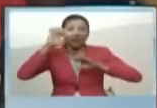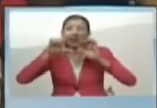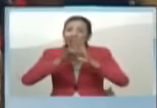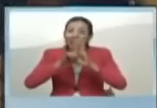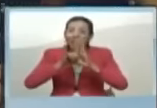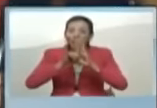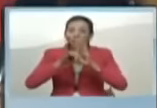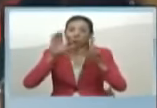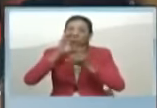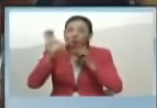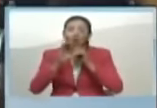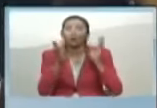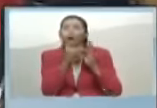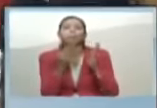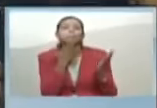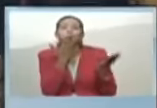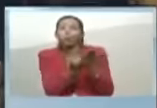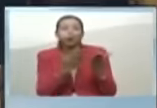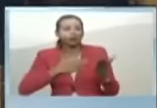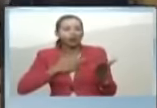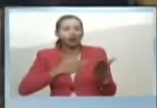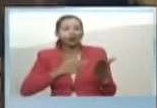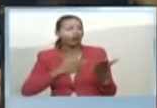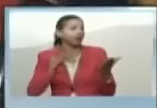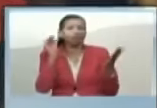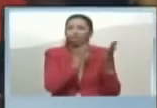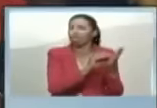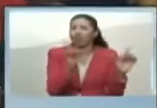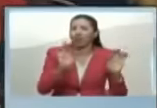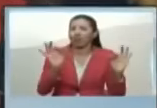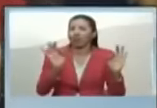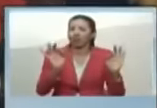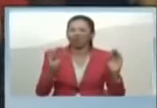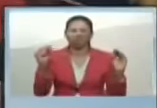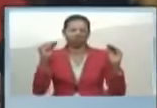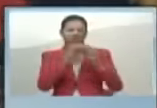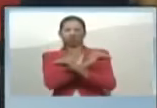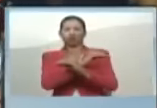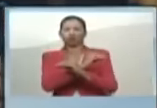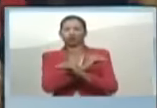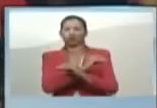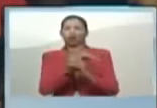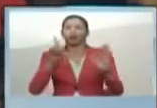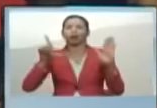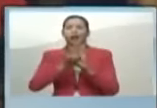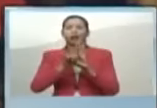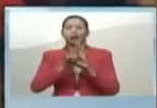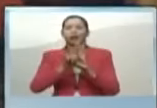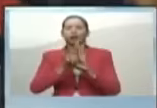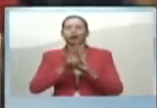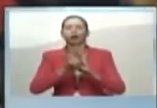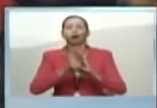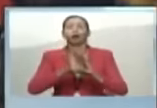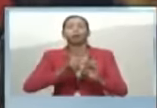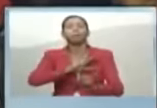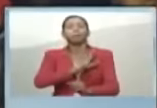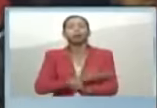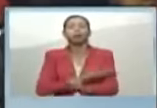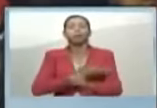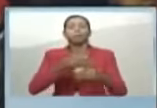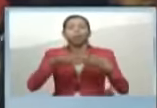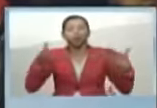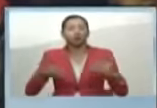cultura, porque hay errores y hay incoherencias con las leyes del poder popular. Y esa es una de